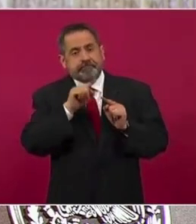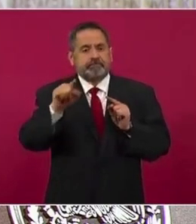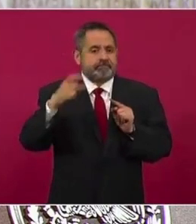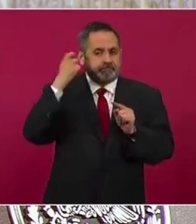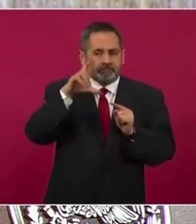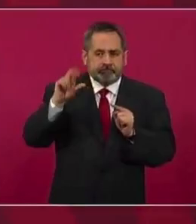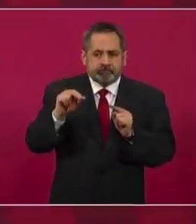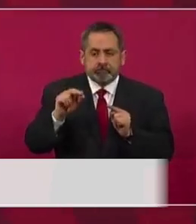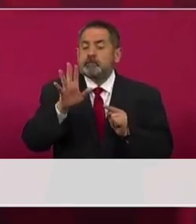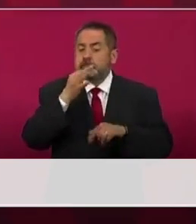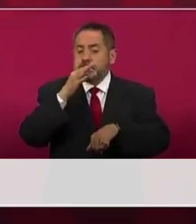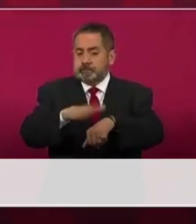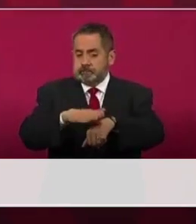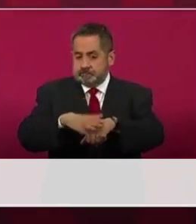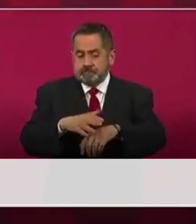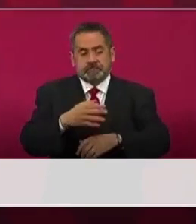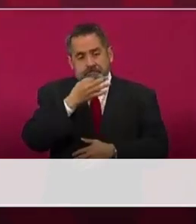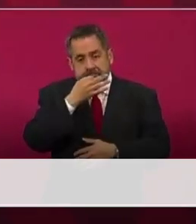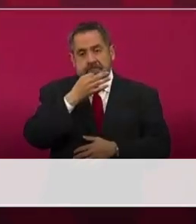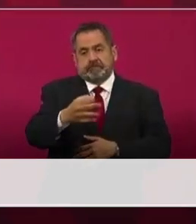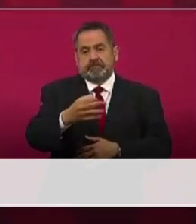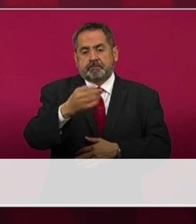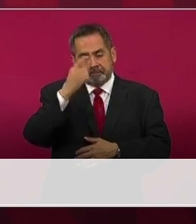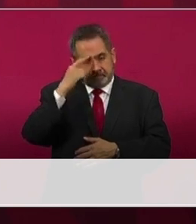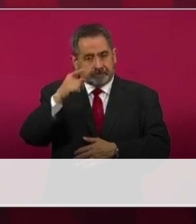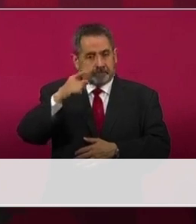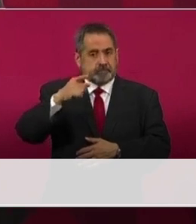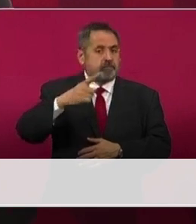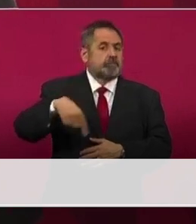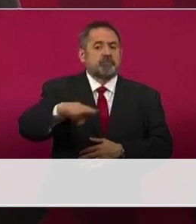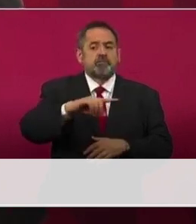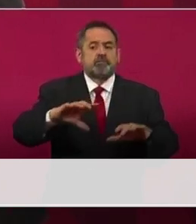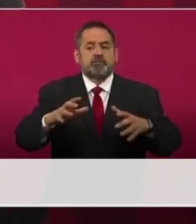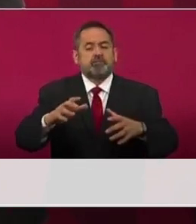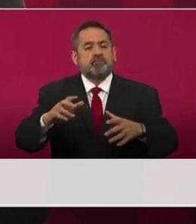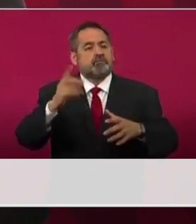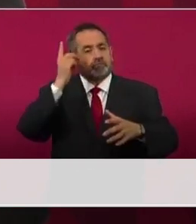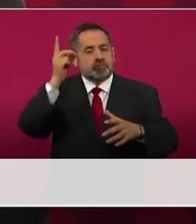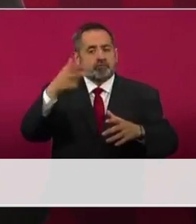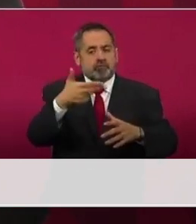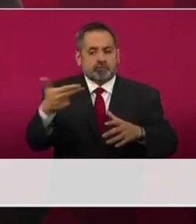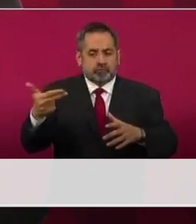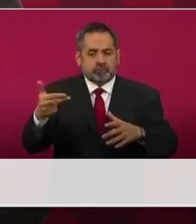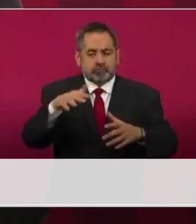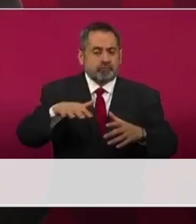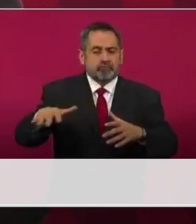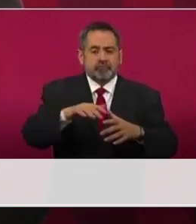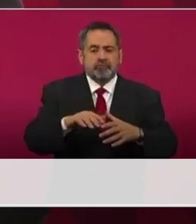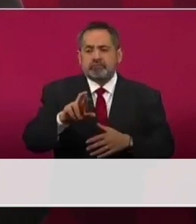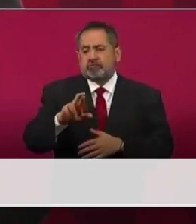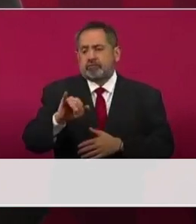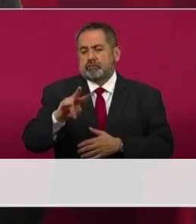Hoy aprovecho para enviar un mensaje a los hoteleros de la Riviera